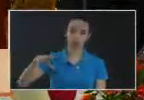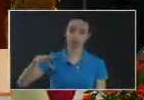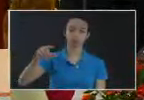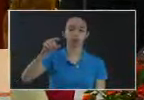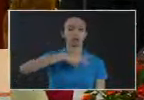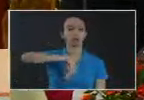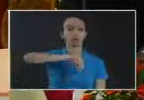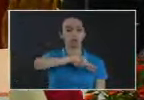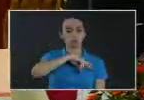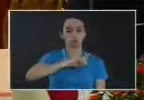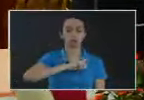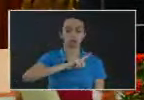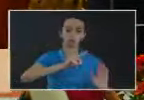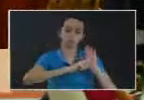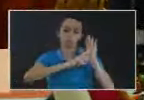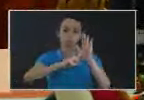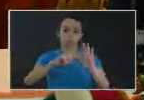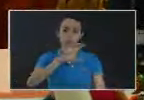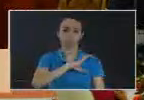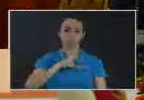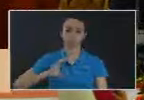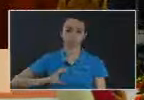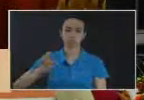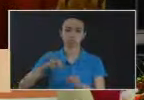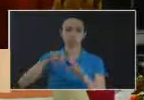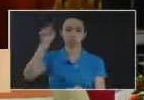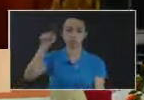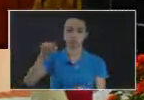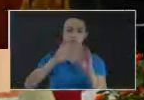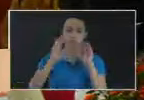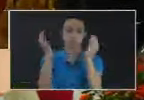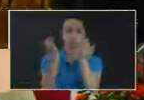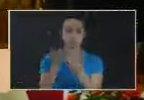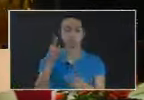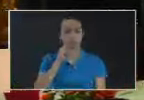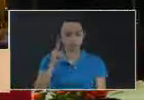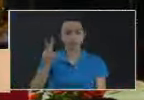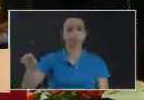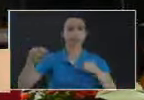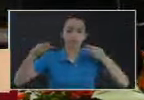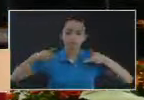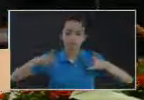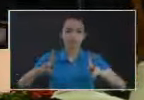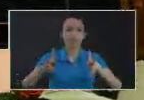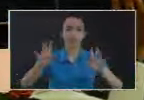Nosotros somos los representantes de Cristo en esta tierra. Mira qué privilegio tan grande.